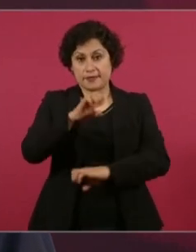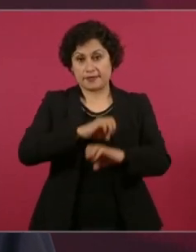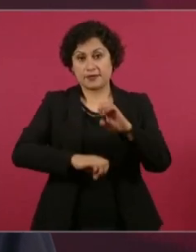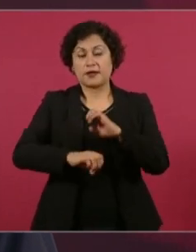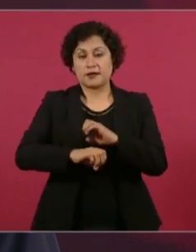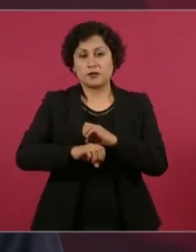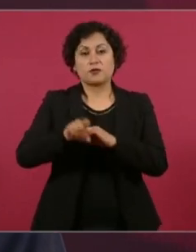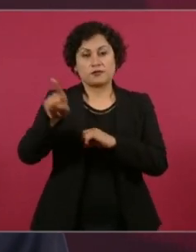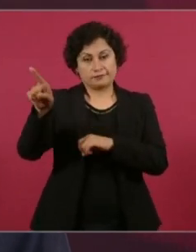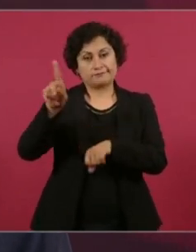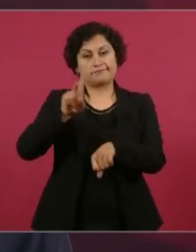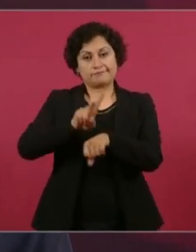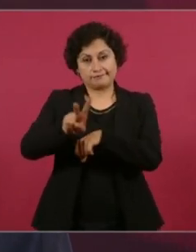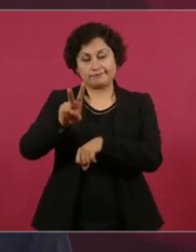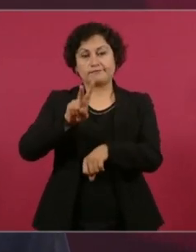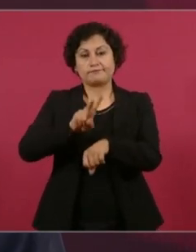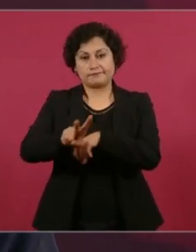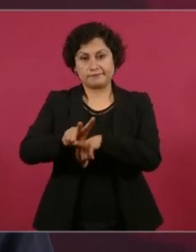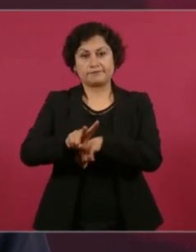venezolano